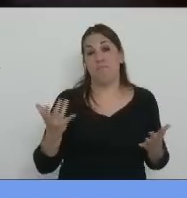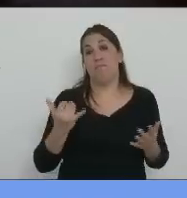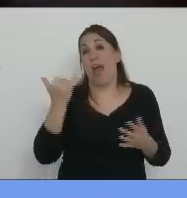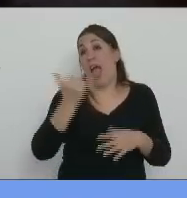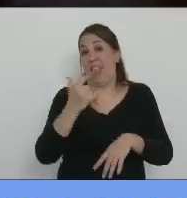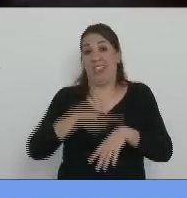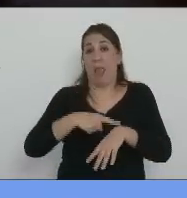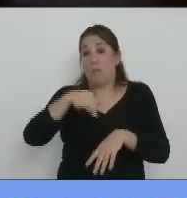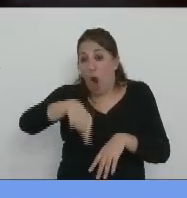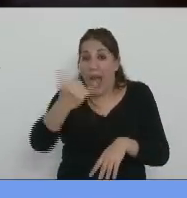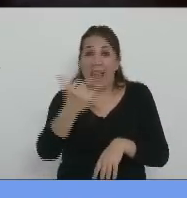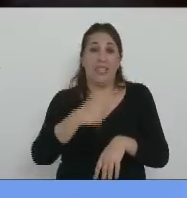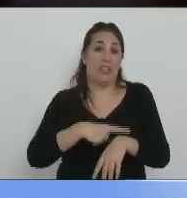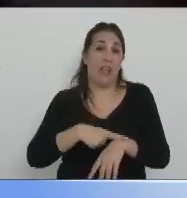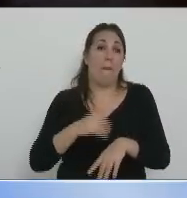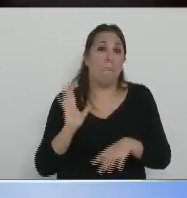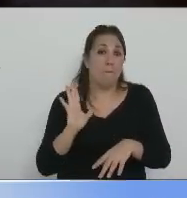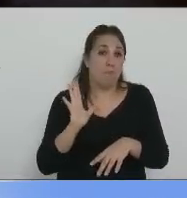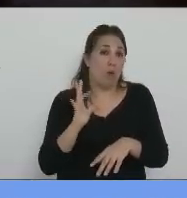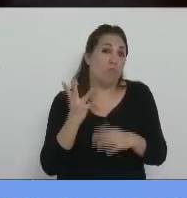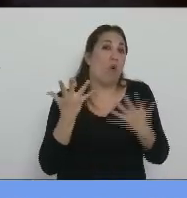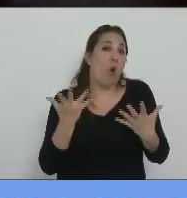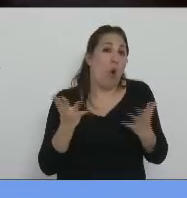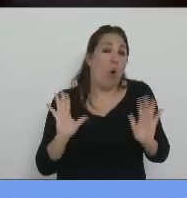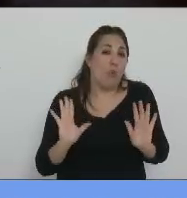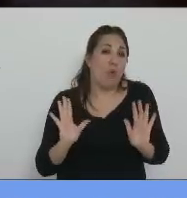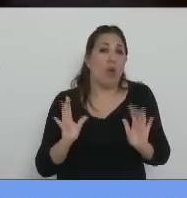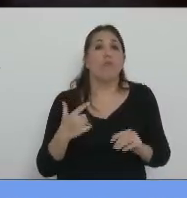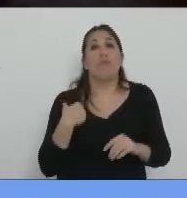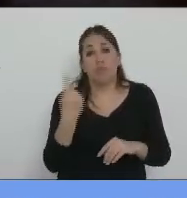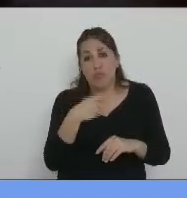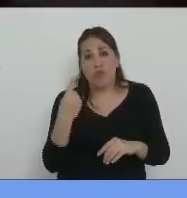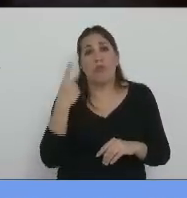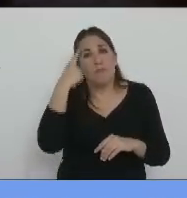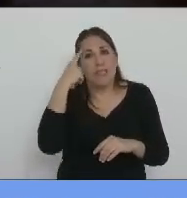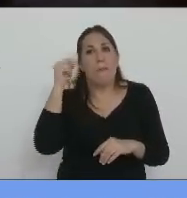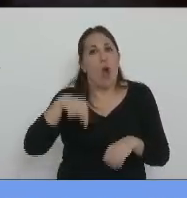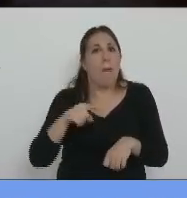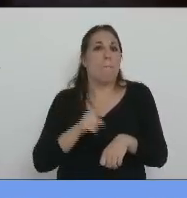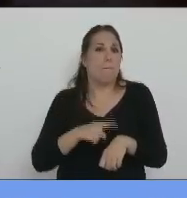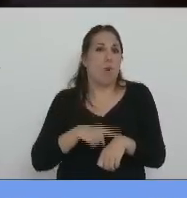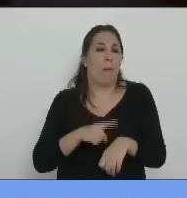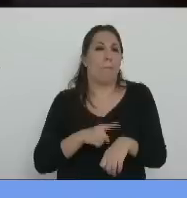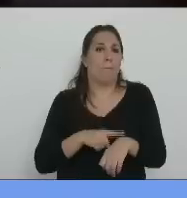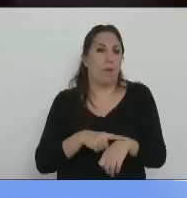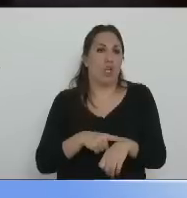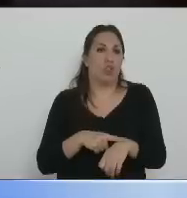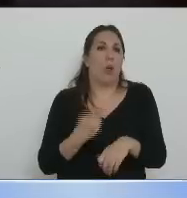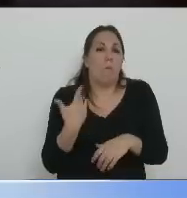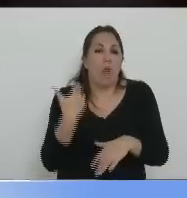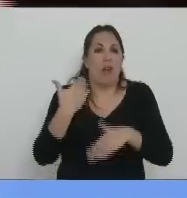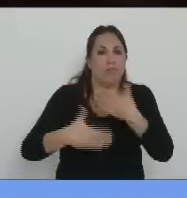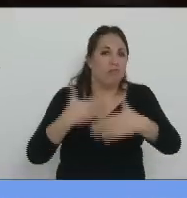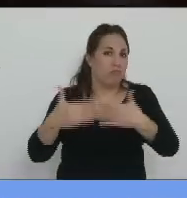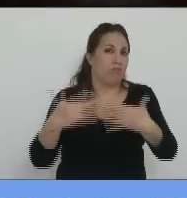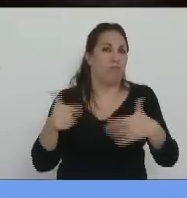para hacerlo ahora obviamente está el acuerdo vigente y nosotros creemos que este es el momento de poder llevarlo adelante desde ya